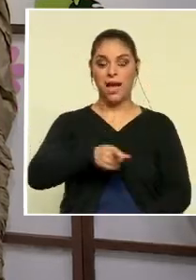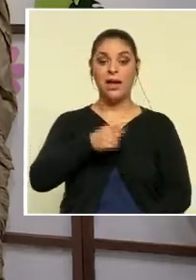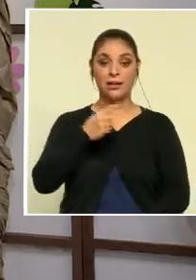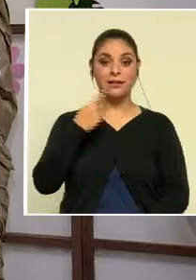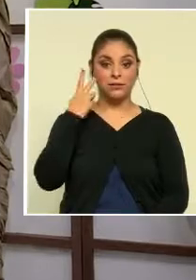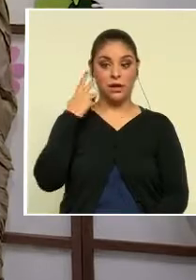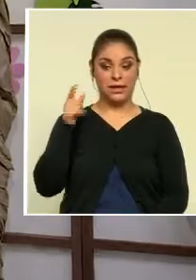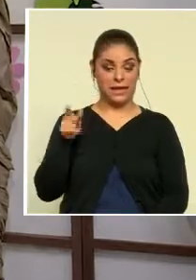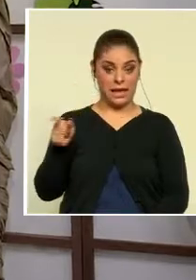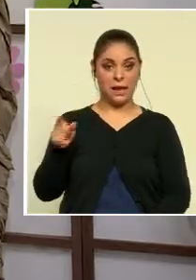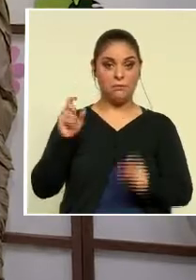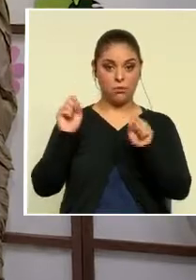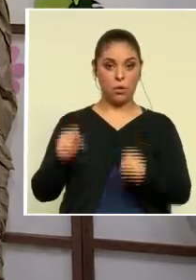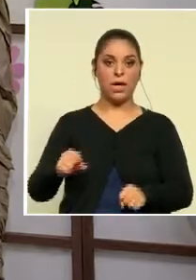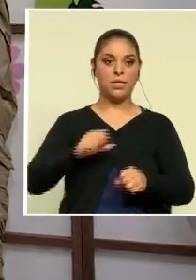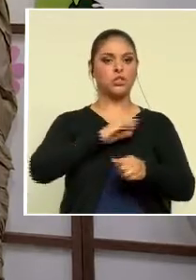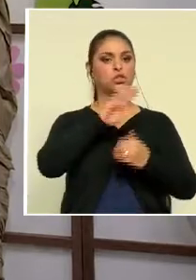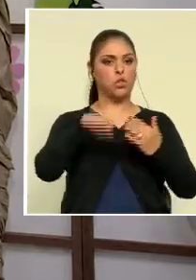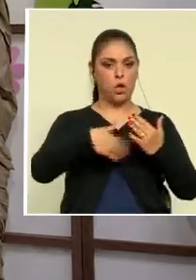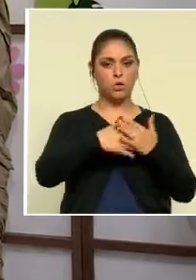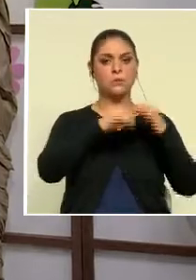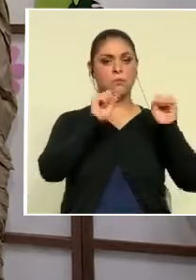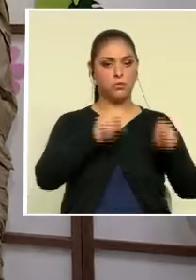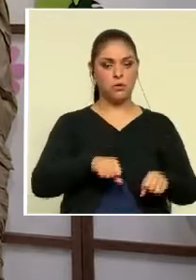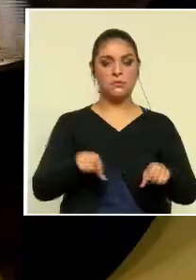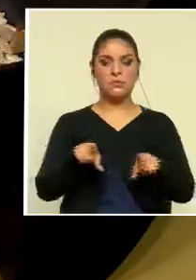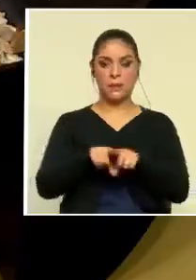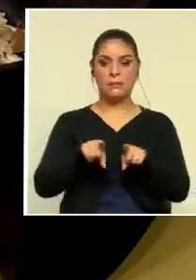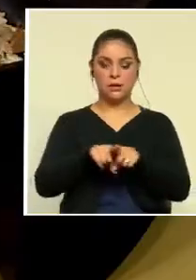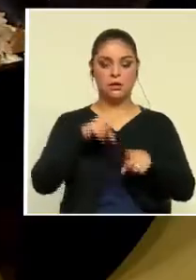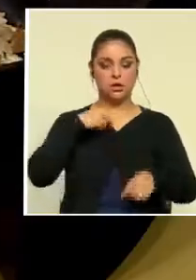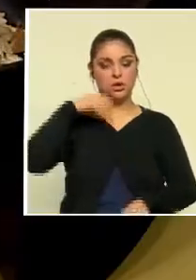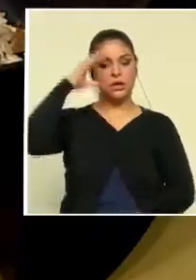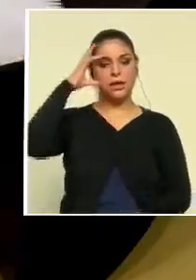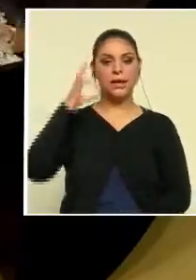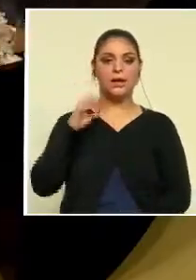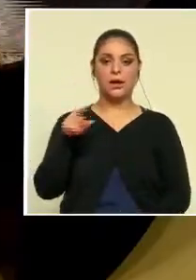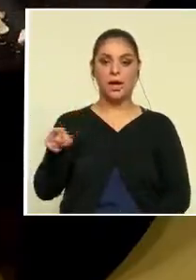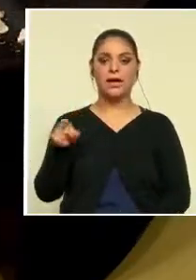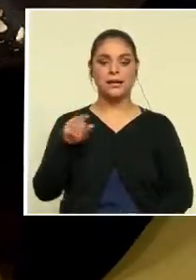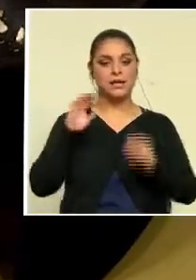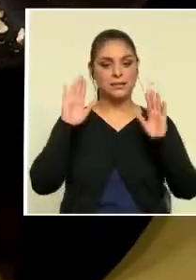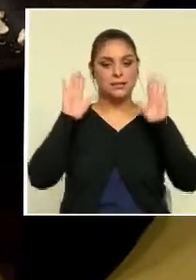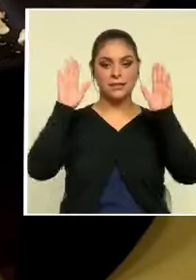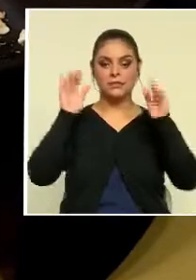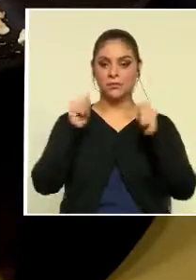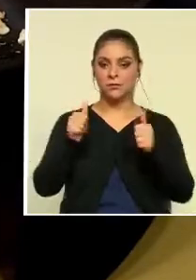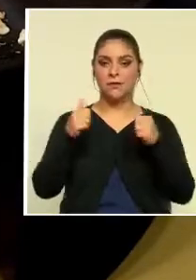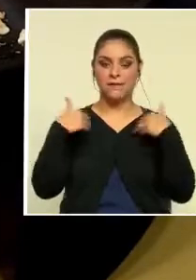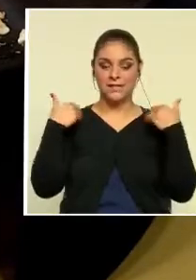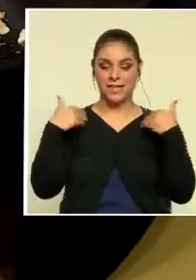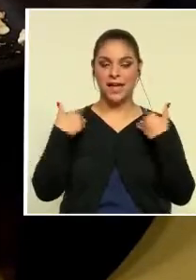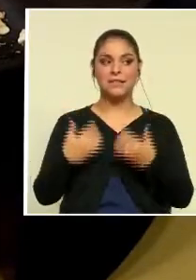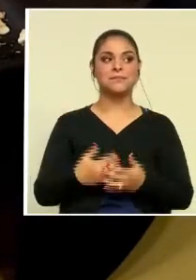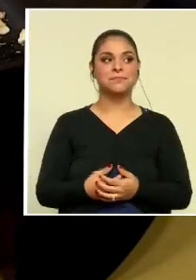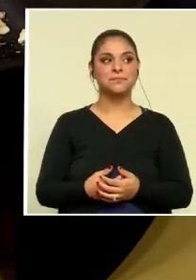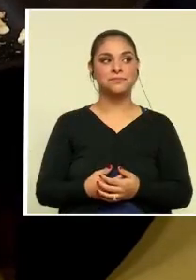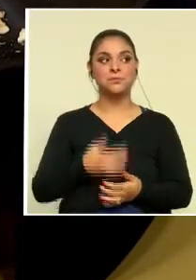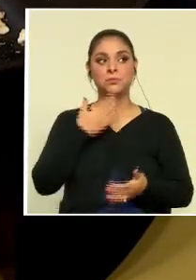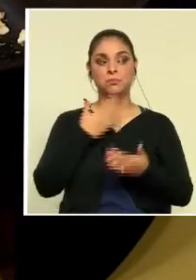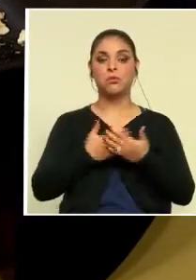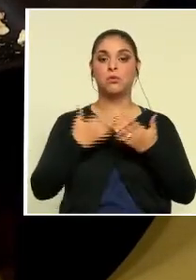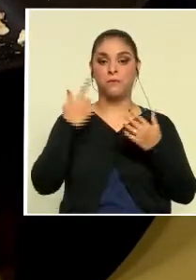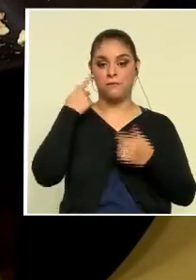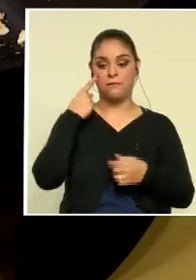que si él puede todos los demás también podemos verdad y yo le creo angelitos excelente muy bien bien vi a la niña wing y aquí